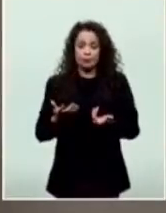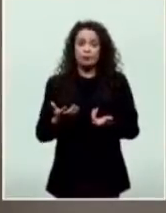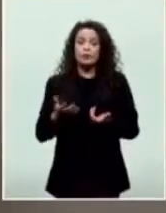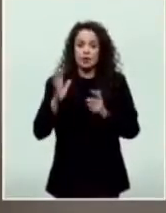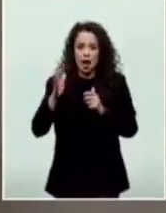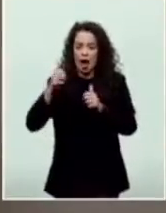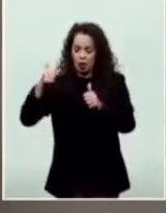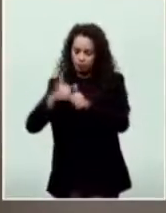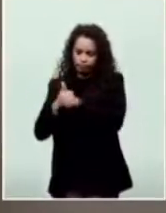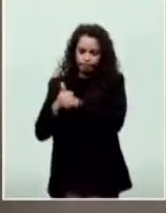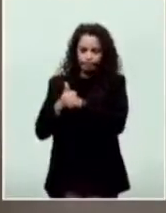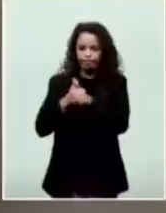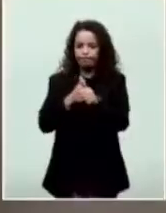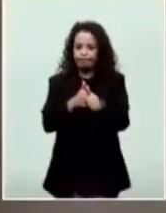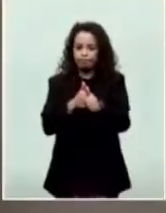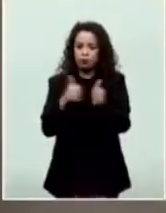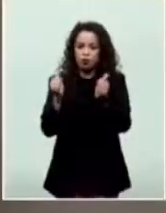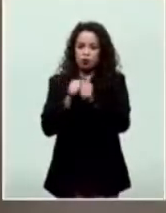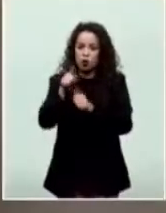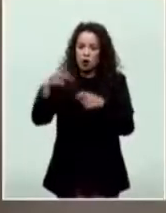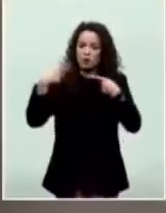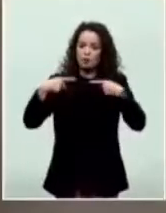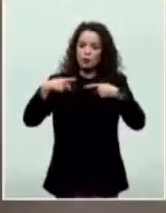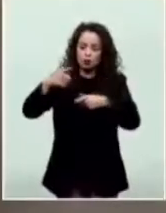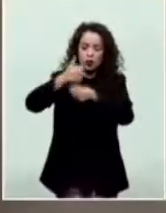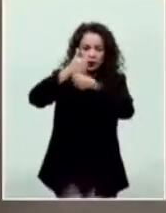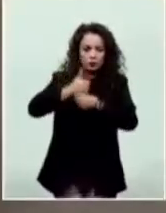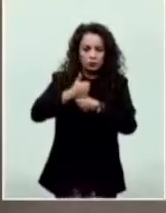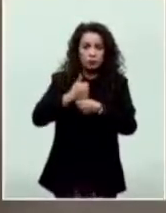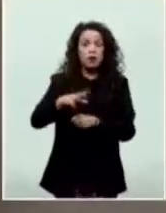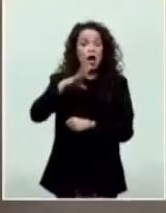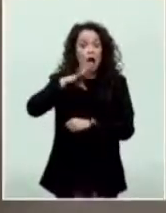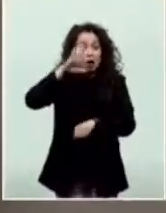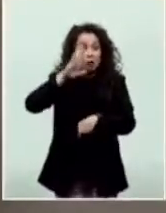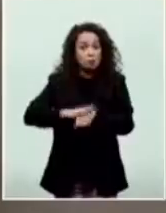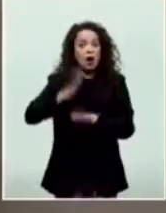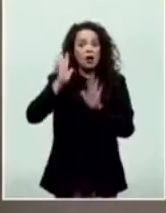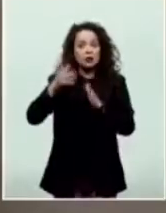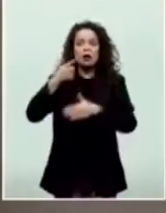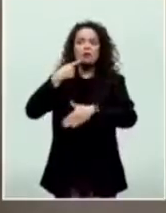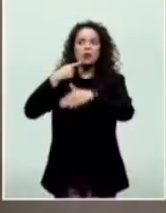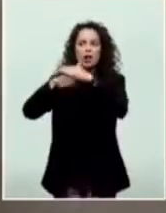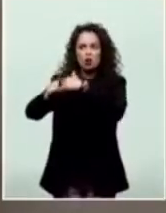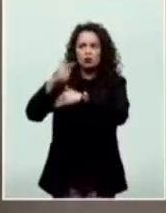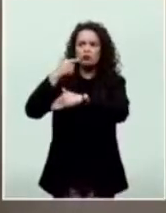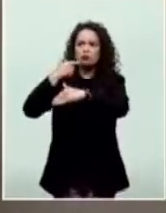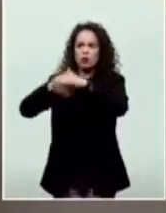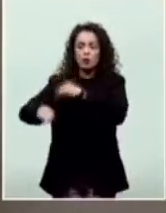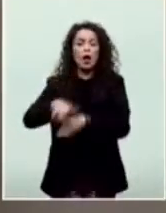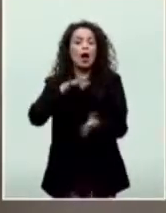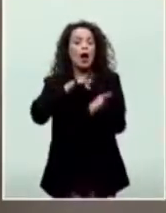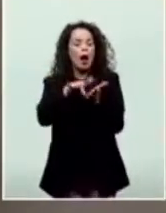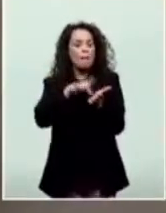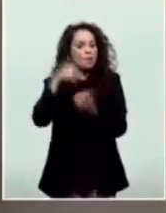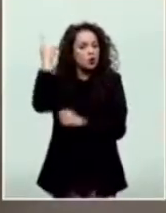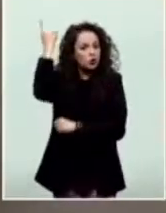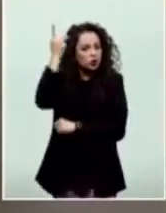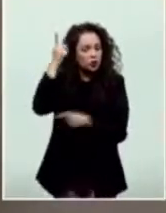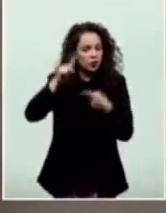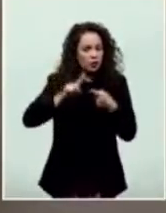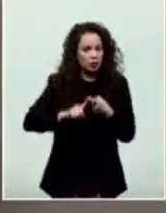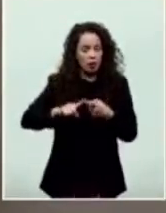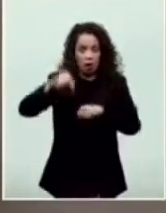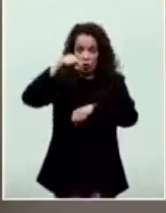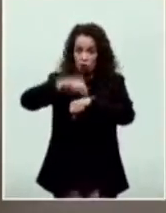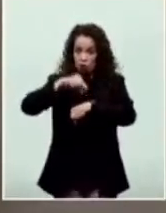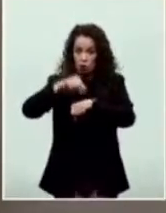teniendo más denuncias, se le está dando apoyo en términos psicológicos, médicos,